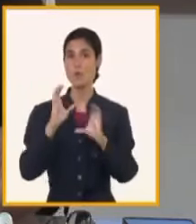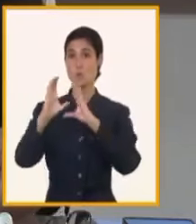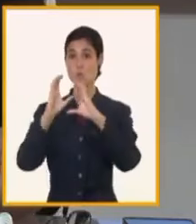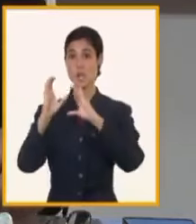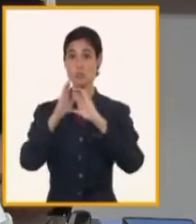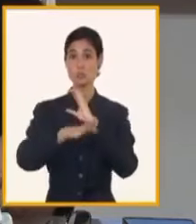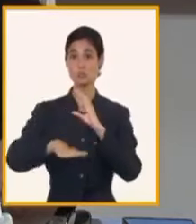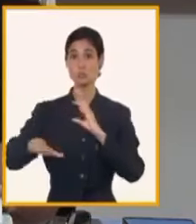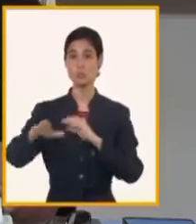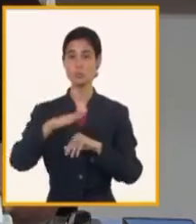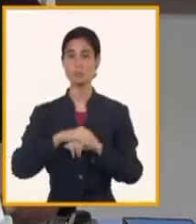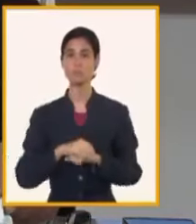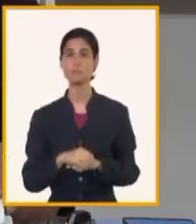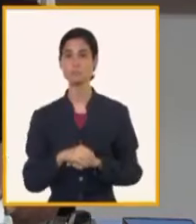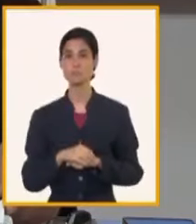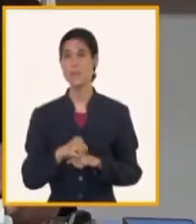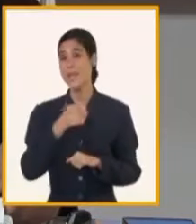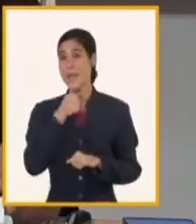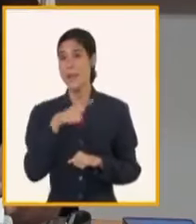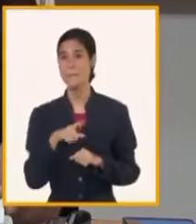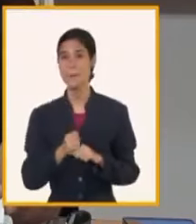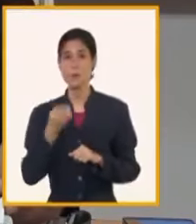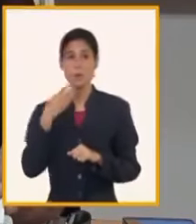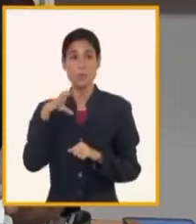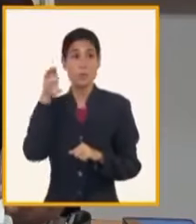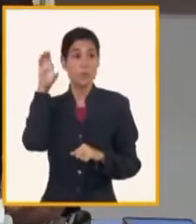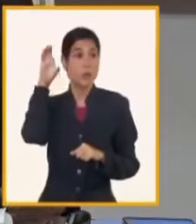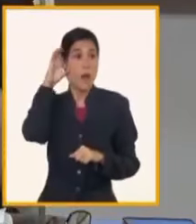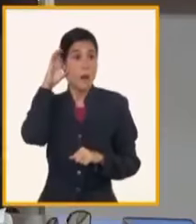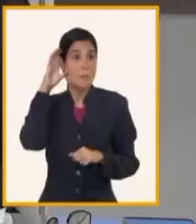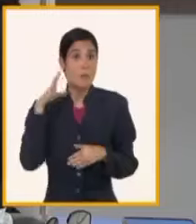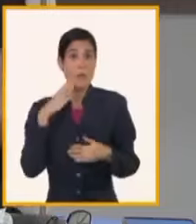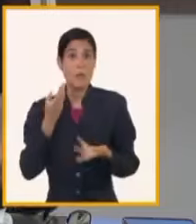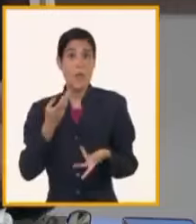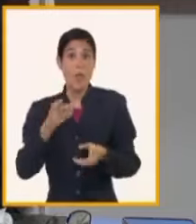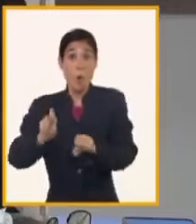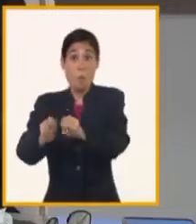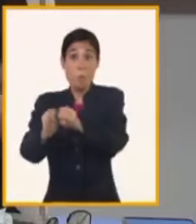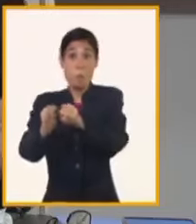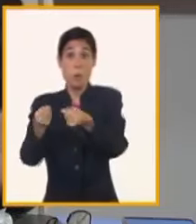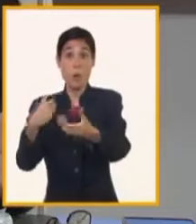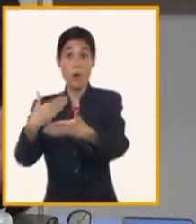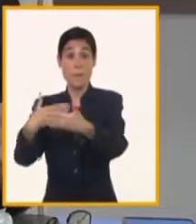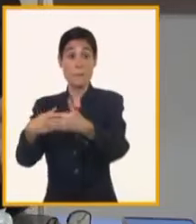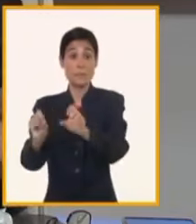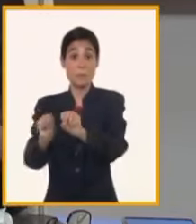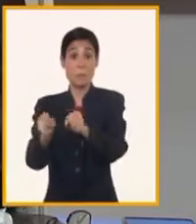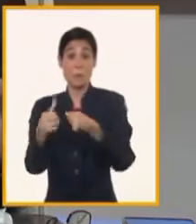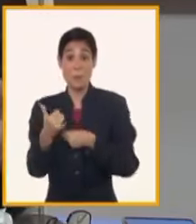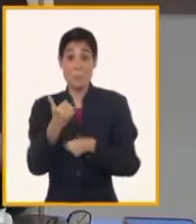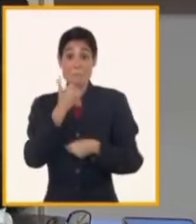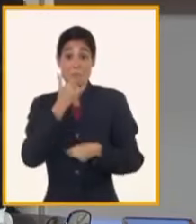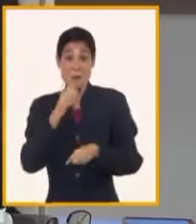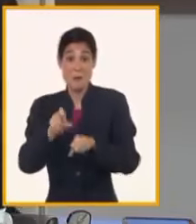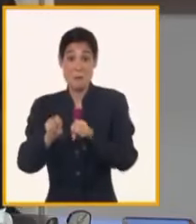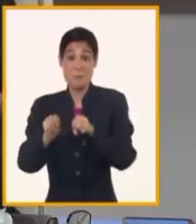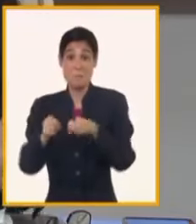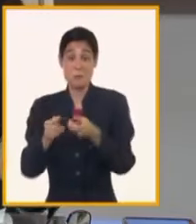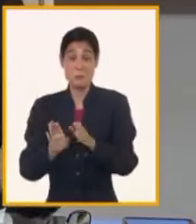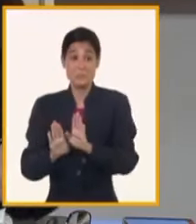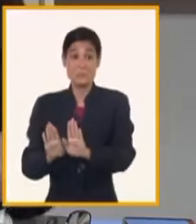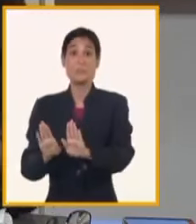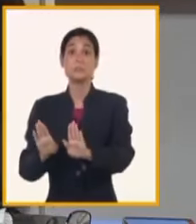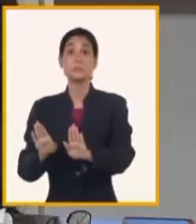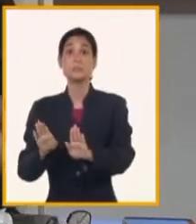se pare guitera que se detiene guitera o se detiene fon o que se detiene césped o cualquier unidad porque al final eh el sistema de